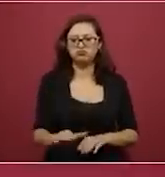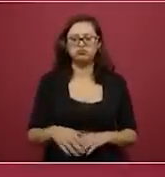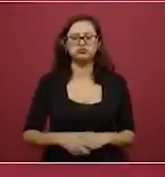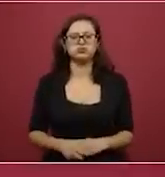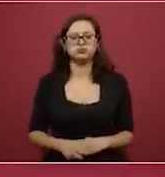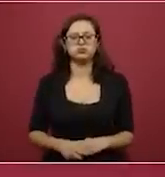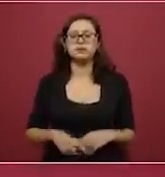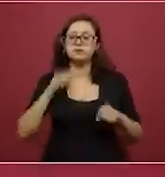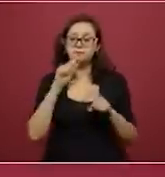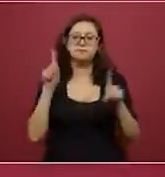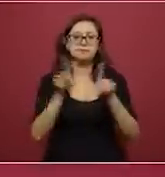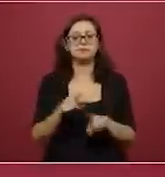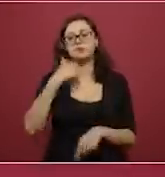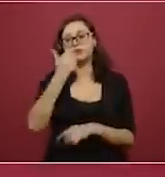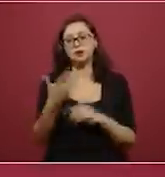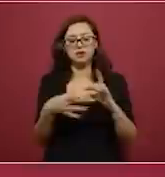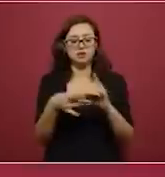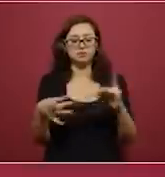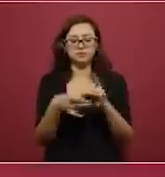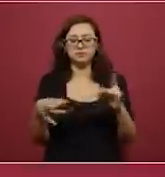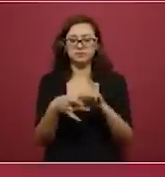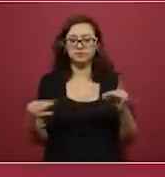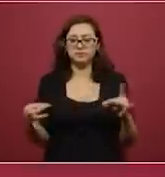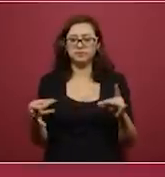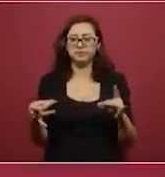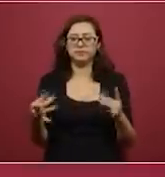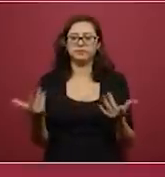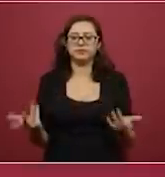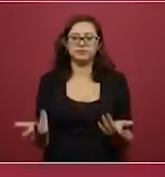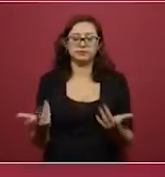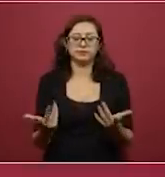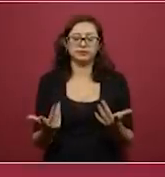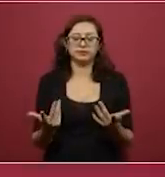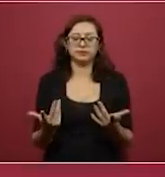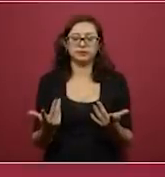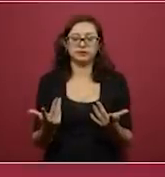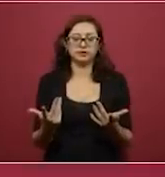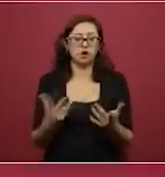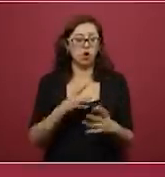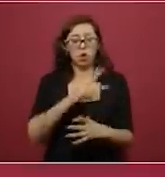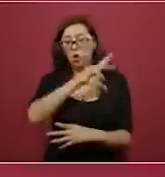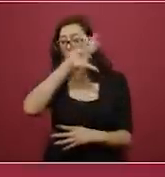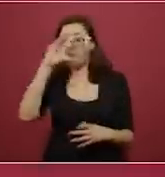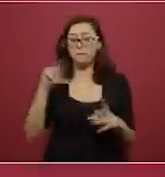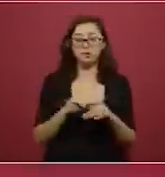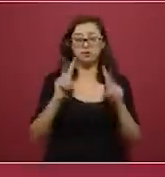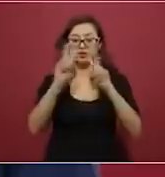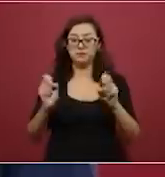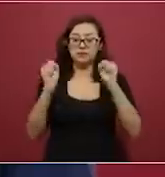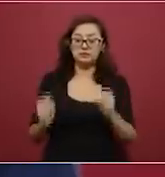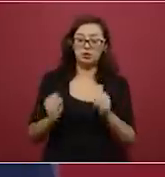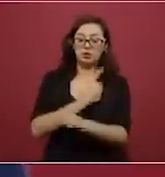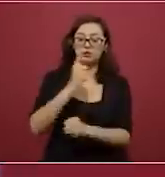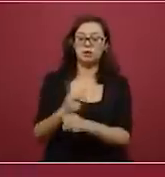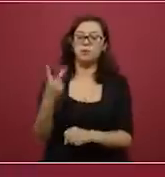también de mencionar que el sustento la base de toda la política de seguridad